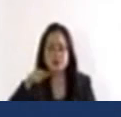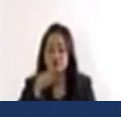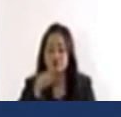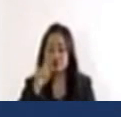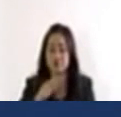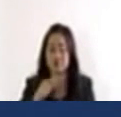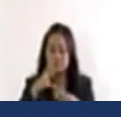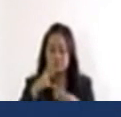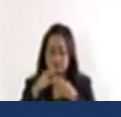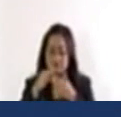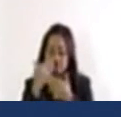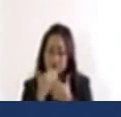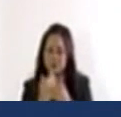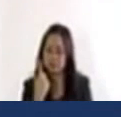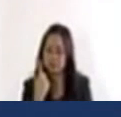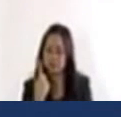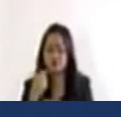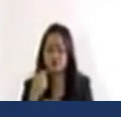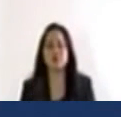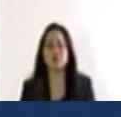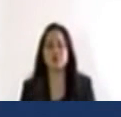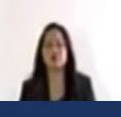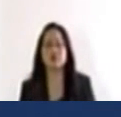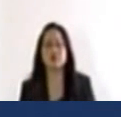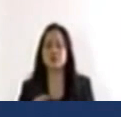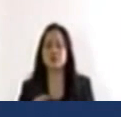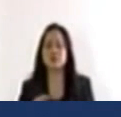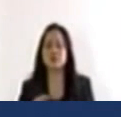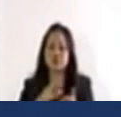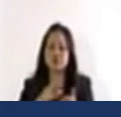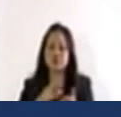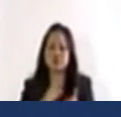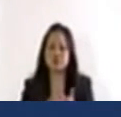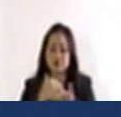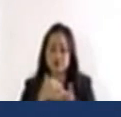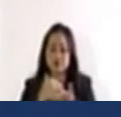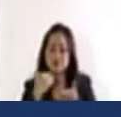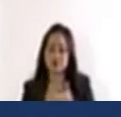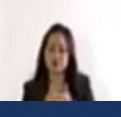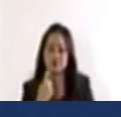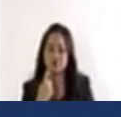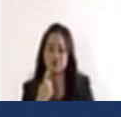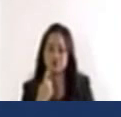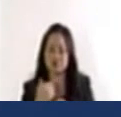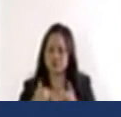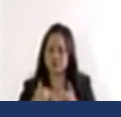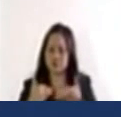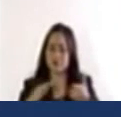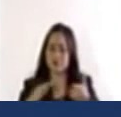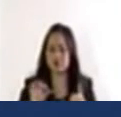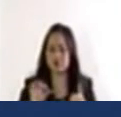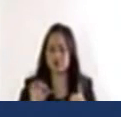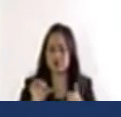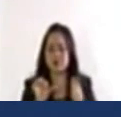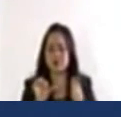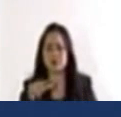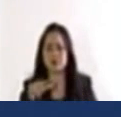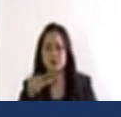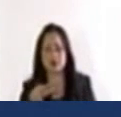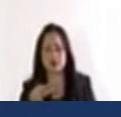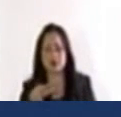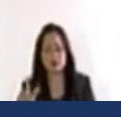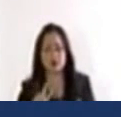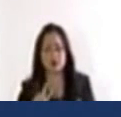habrá en la Cámara de Diputados propiamente una barrera a esta reforma. O que le realicen cambios o le